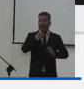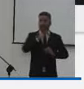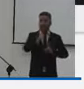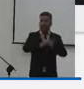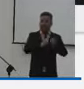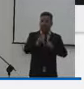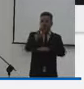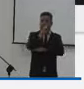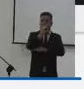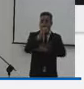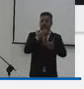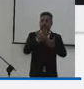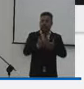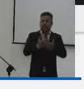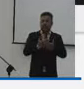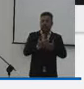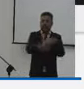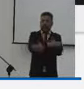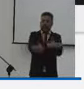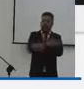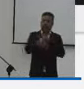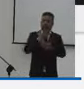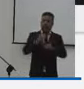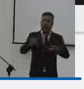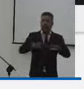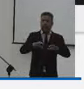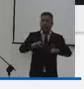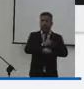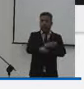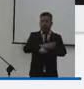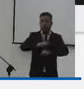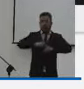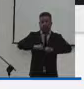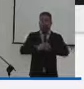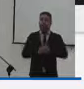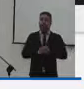que es el deporte en Colombia un abrazo y muchas gracias por esta gestión